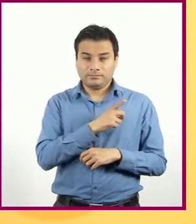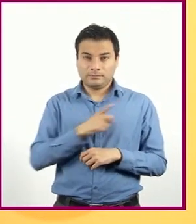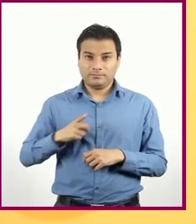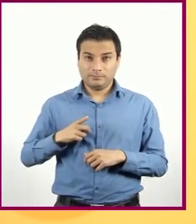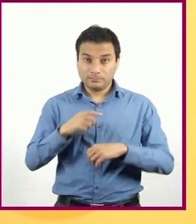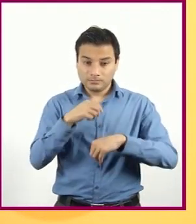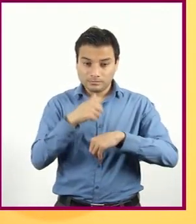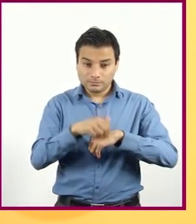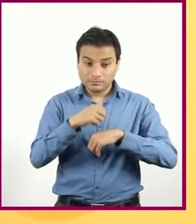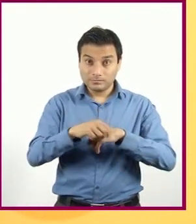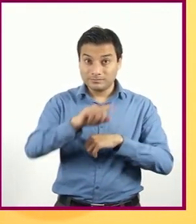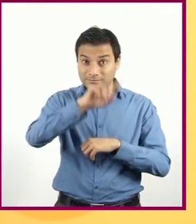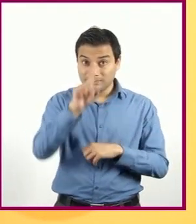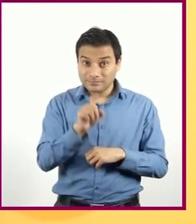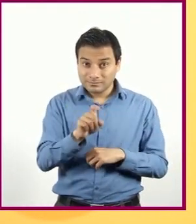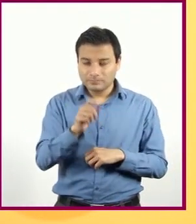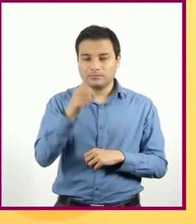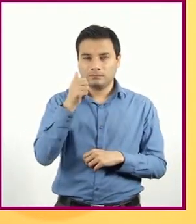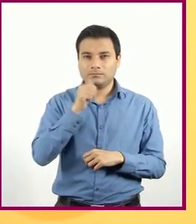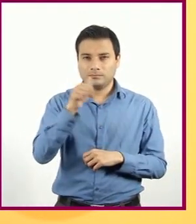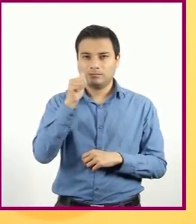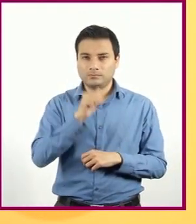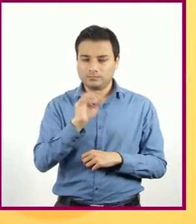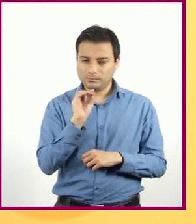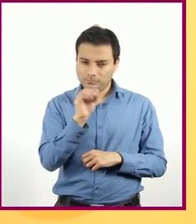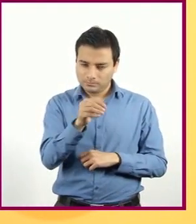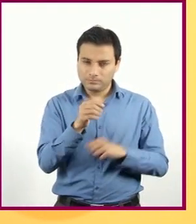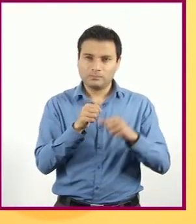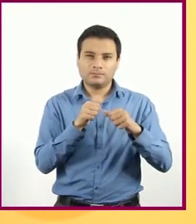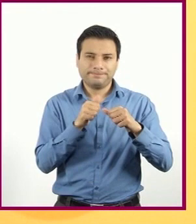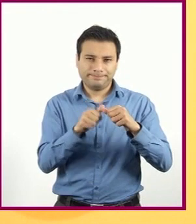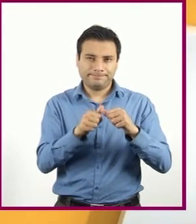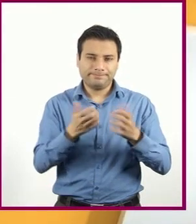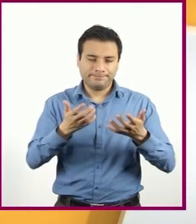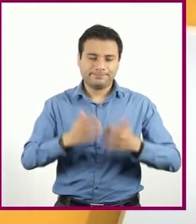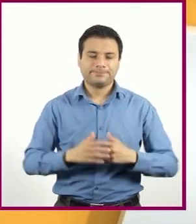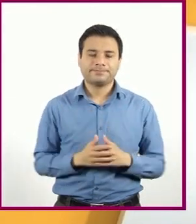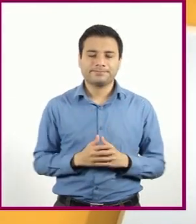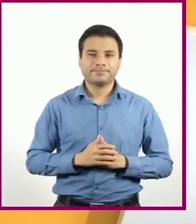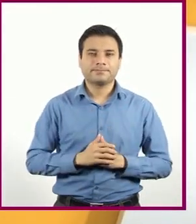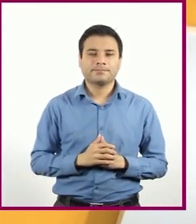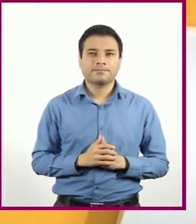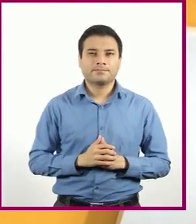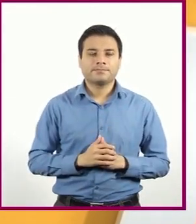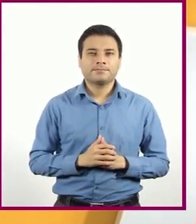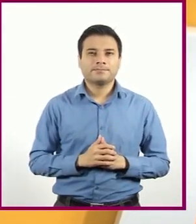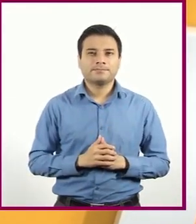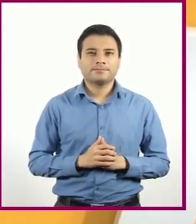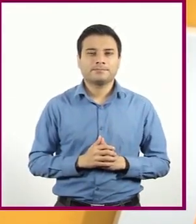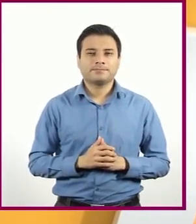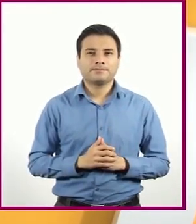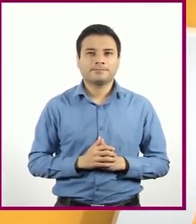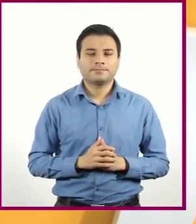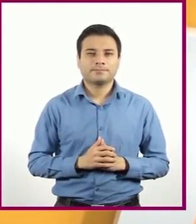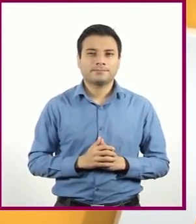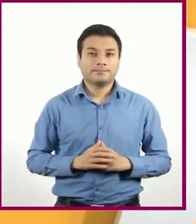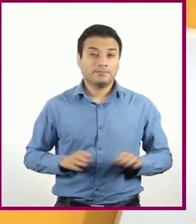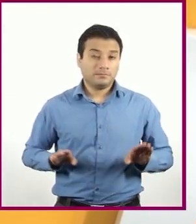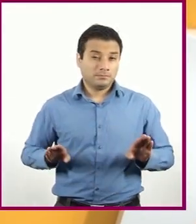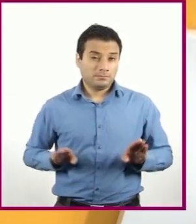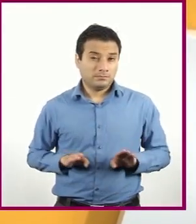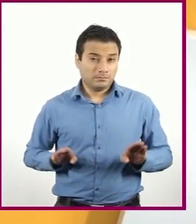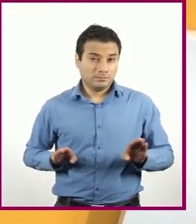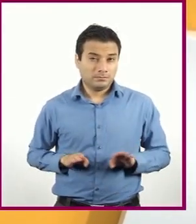decir, tenemos que obtener su valor mediante las propiedades de la igualdad. Apliquemos las propiedades de la